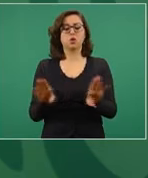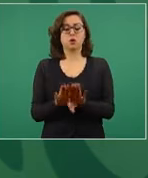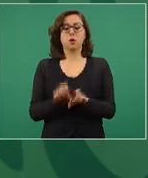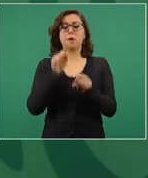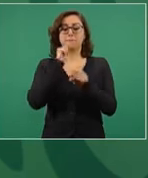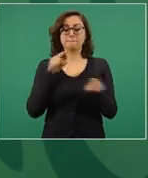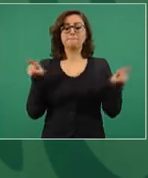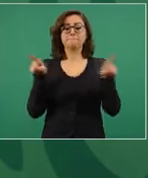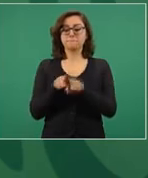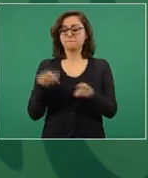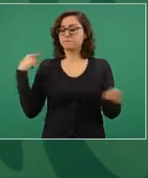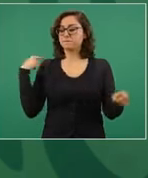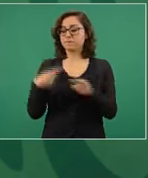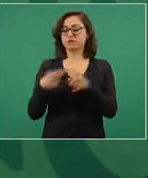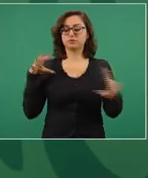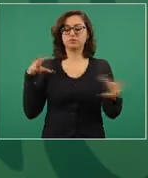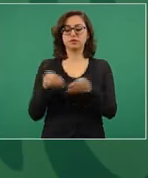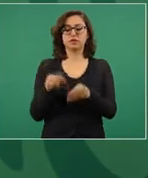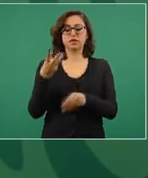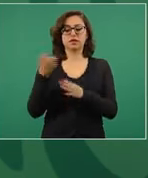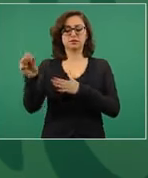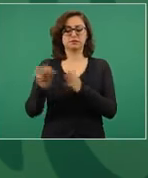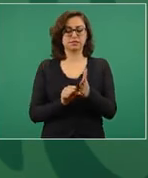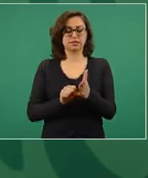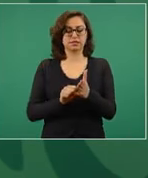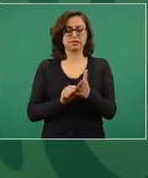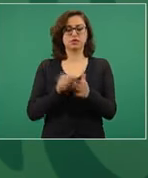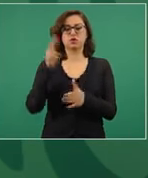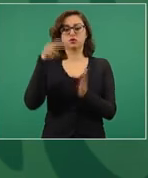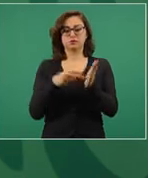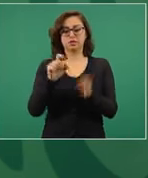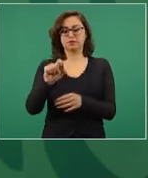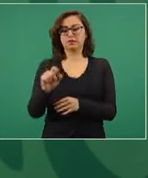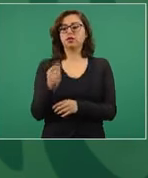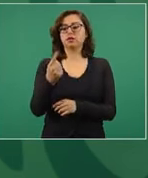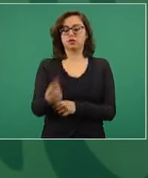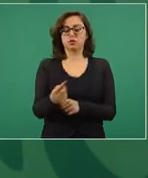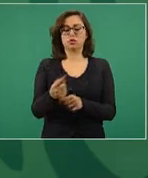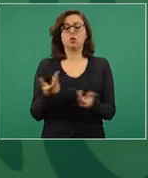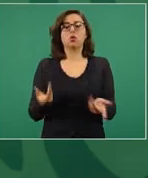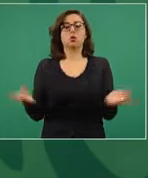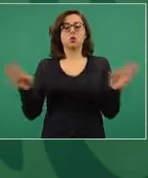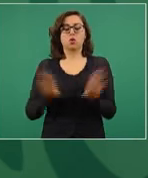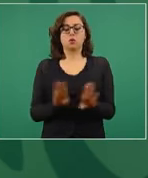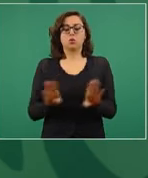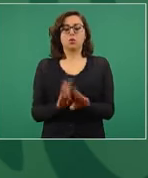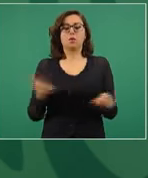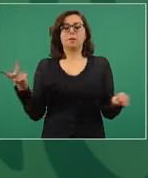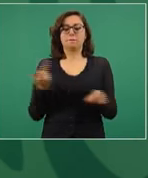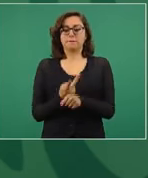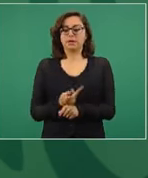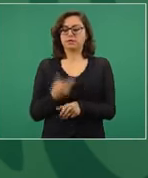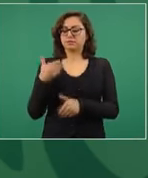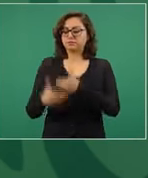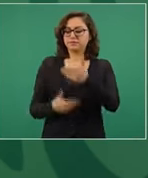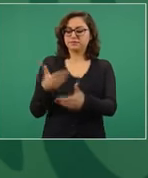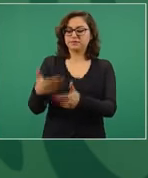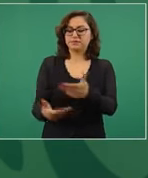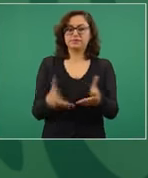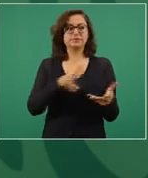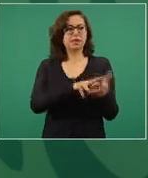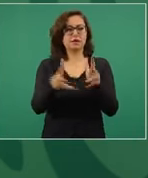de este primer trimestre, también los resultados sobre la incidencia delictiva y el trabajo que se ha hecho